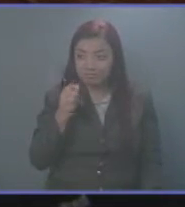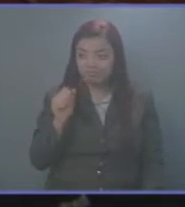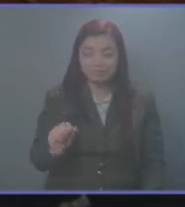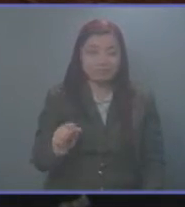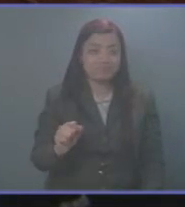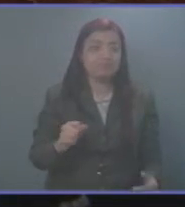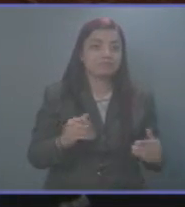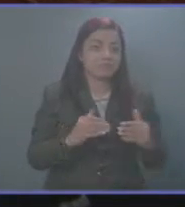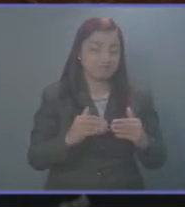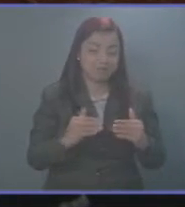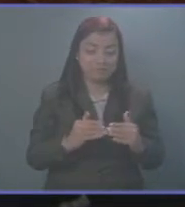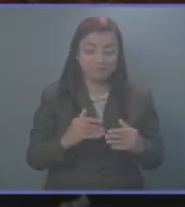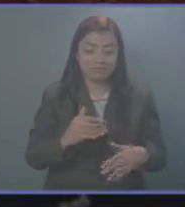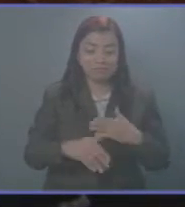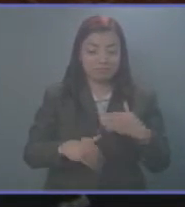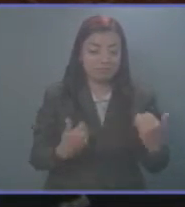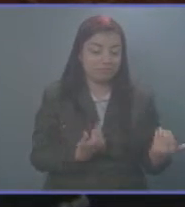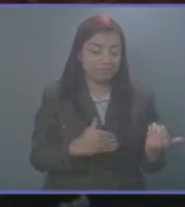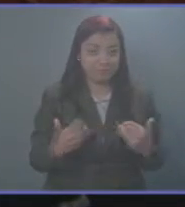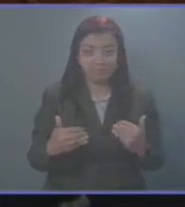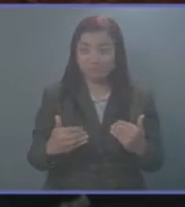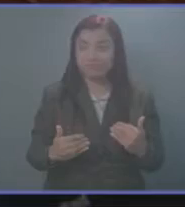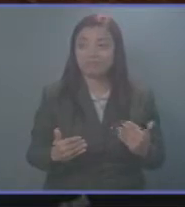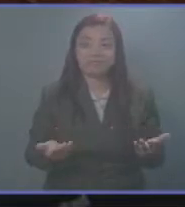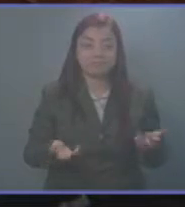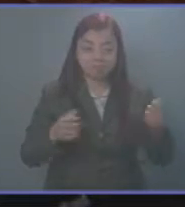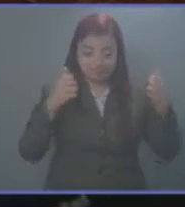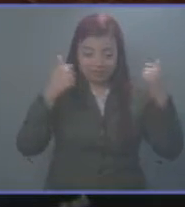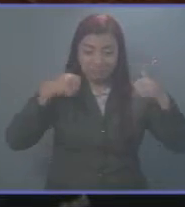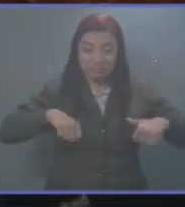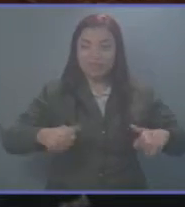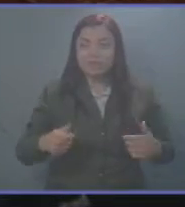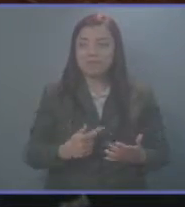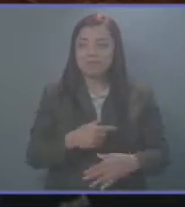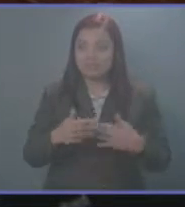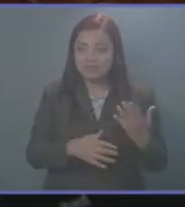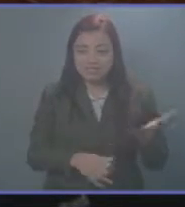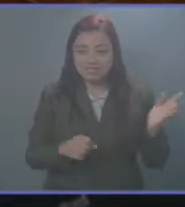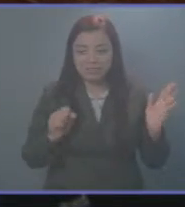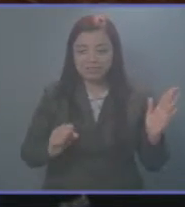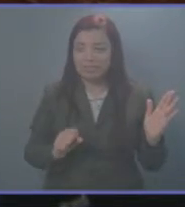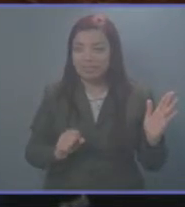que se definió en aquel entonces en la aprobación de ese préstamo con el BID.